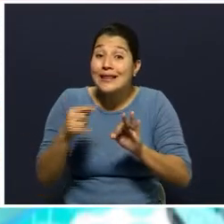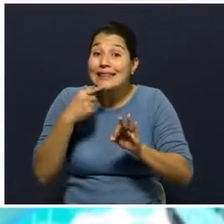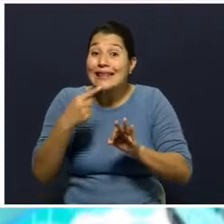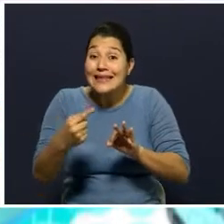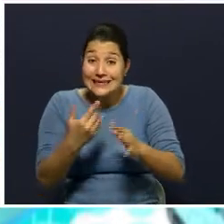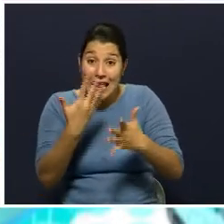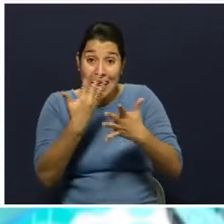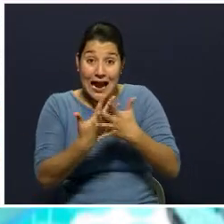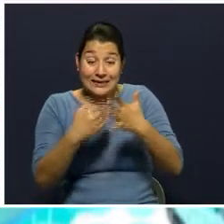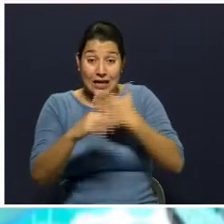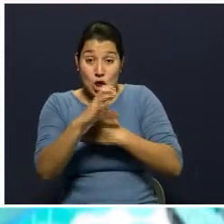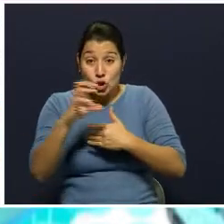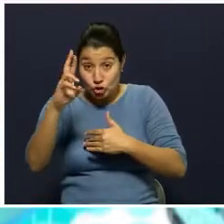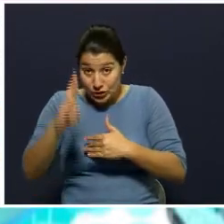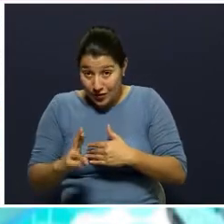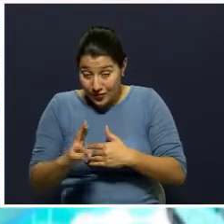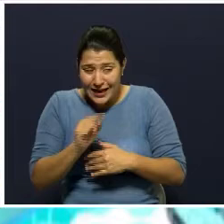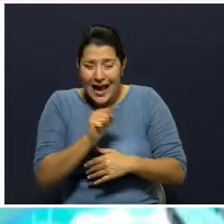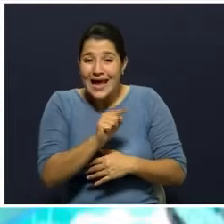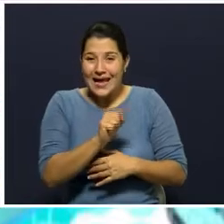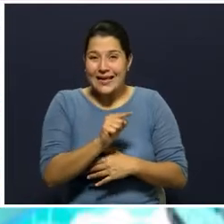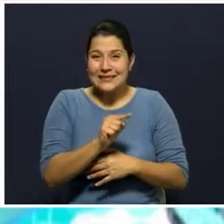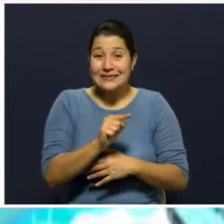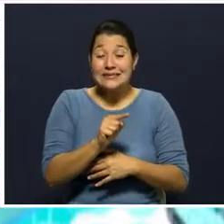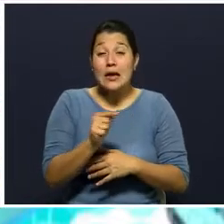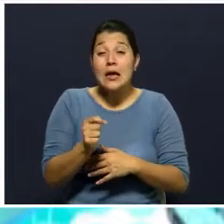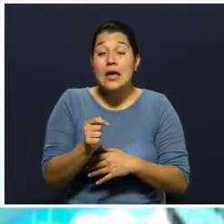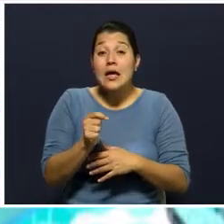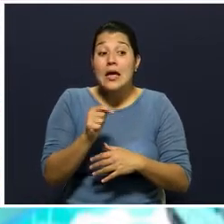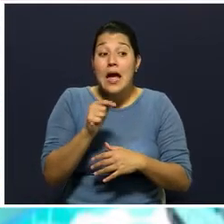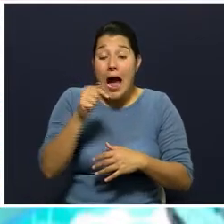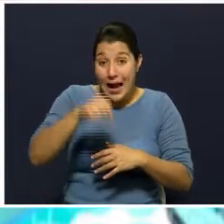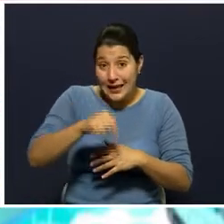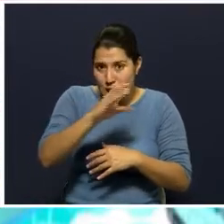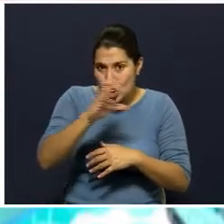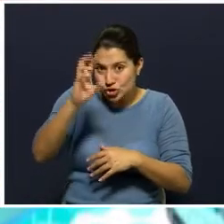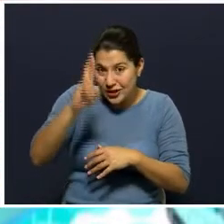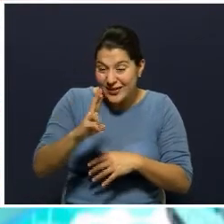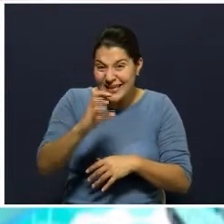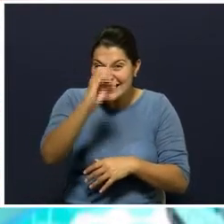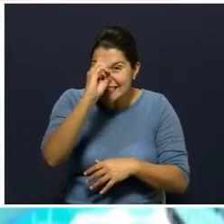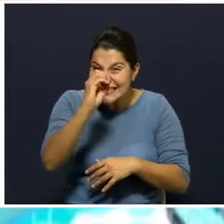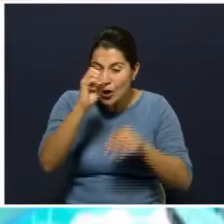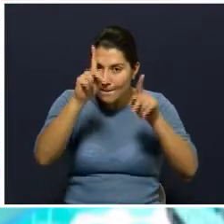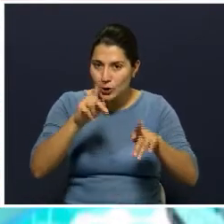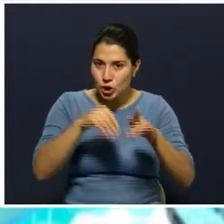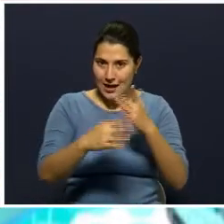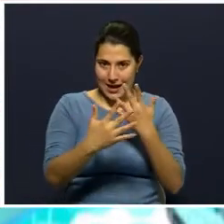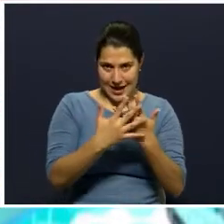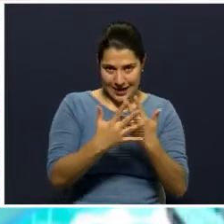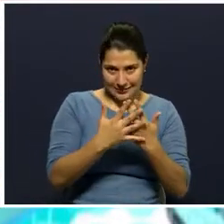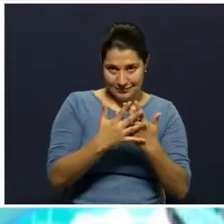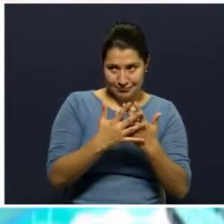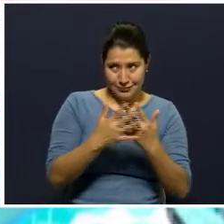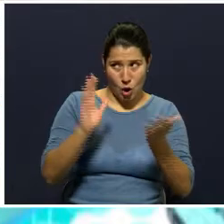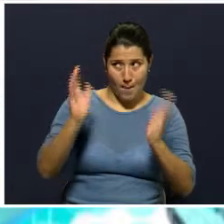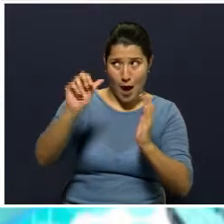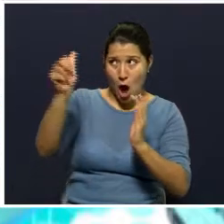penitenciario costarricense es uno de los pocos países del continente que tiene 0 casos positivos de COVID dentro de su